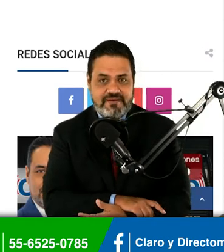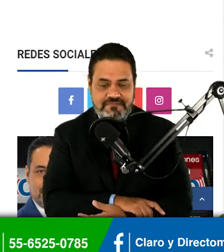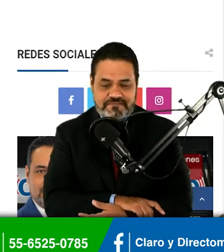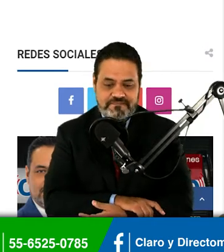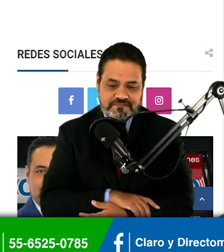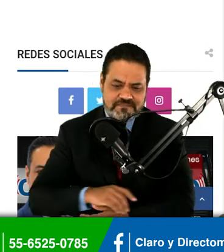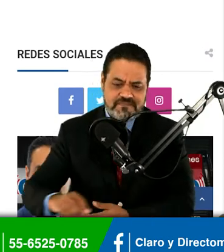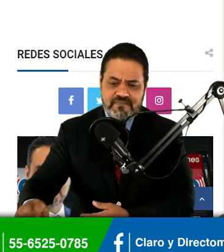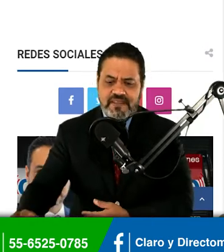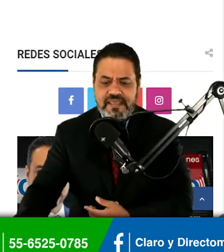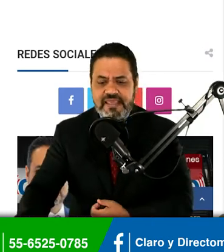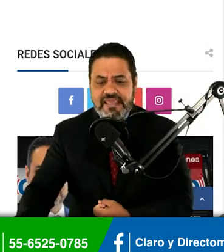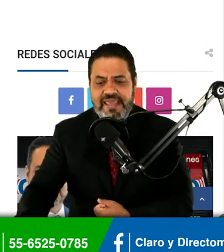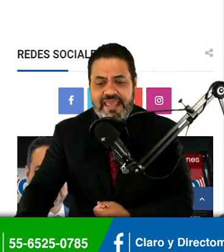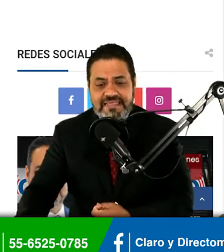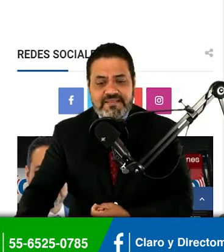transmitir.